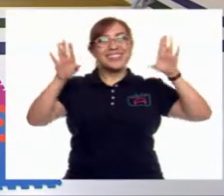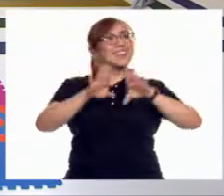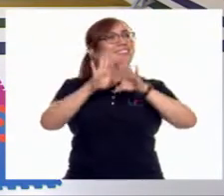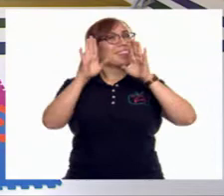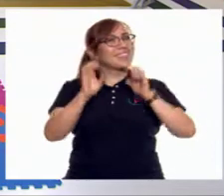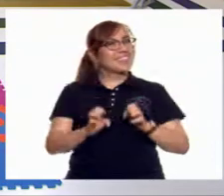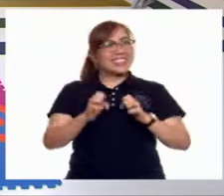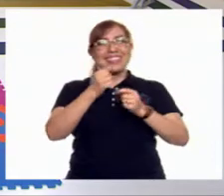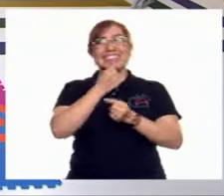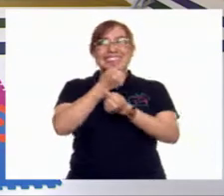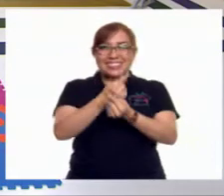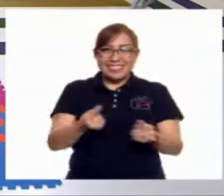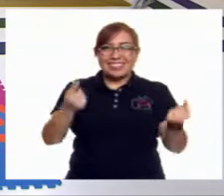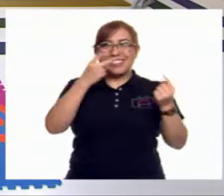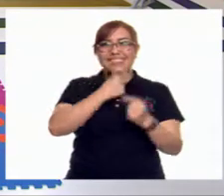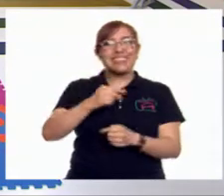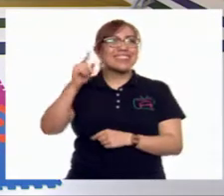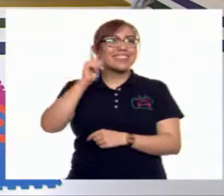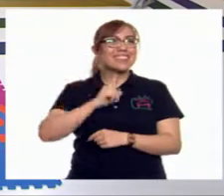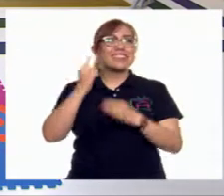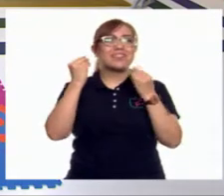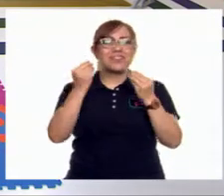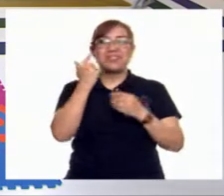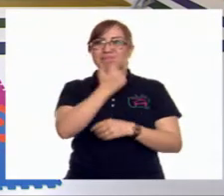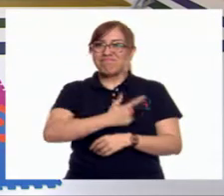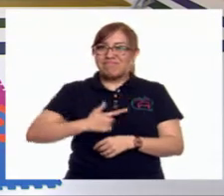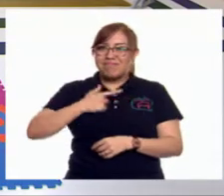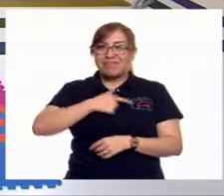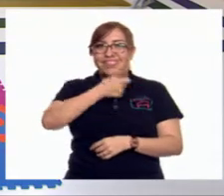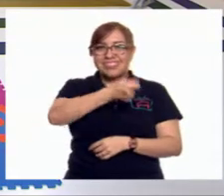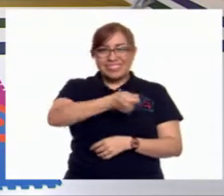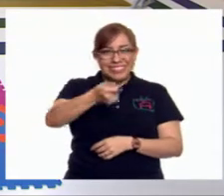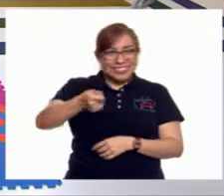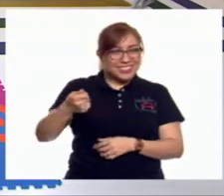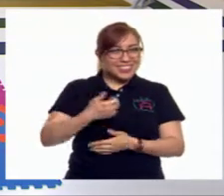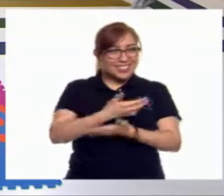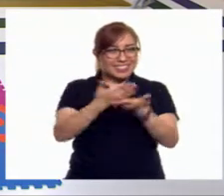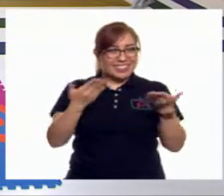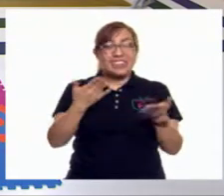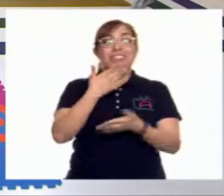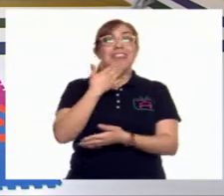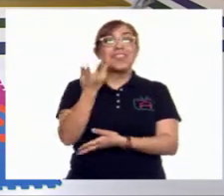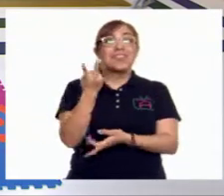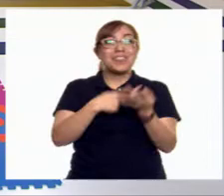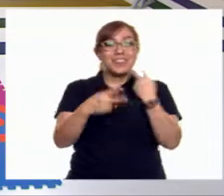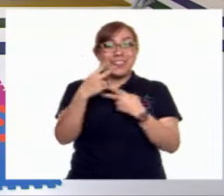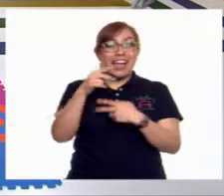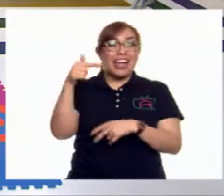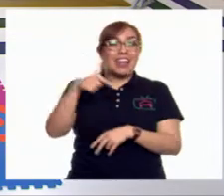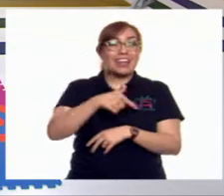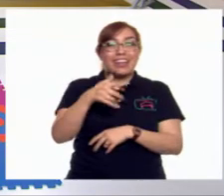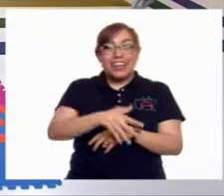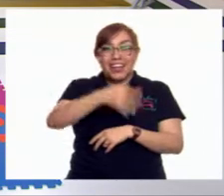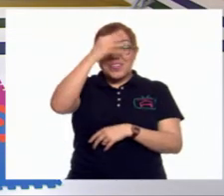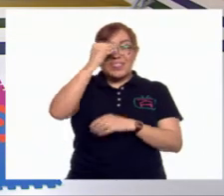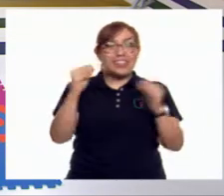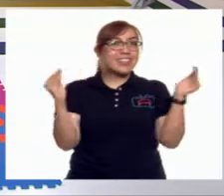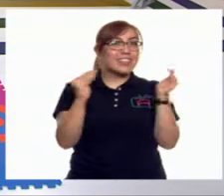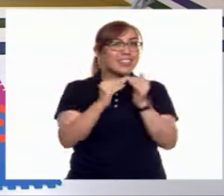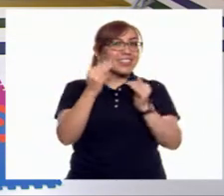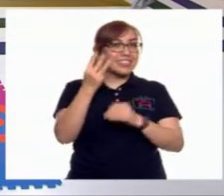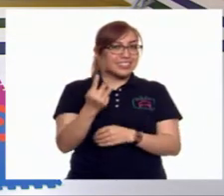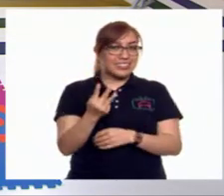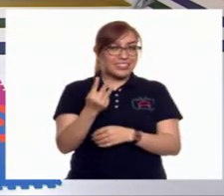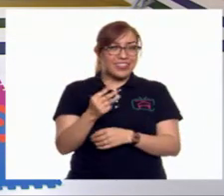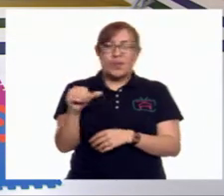¿Cómo están, niñas y niños? Me da mucho gusto saludarlas y saludarlos. Bienvenidas y bienvenidos a Aprende en Casa 3.